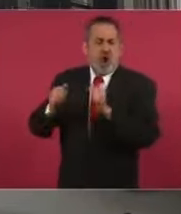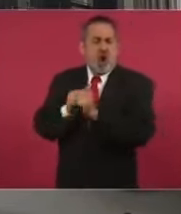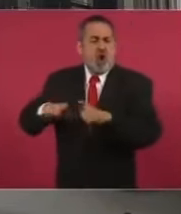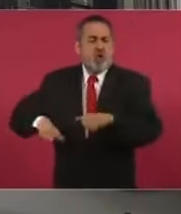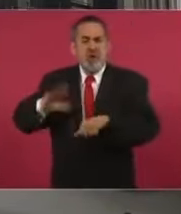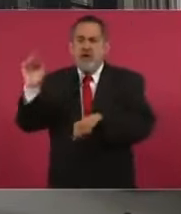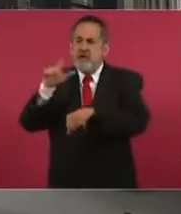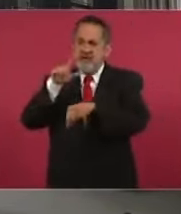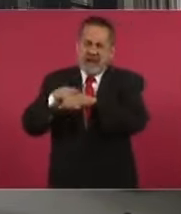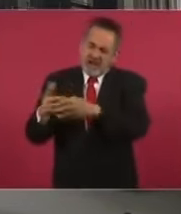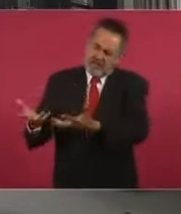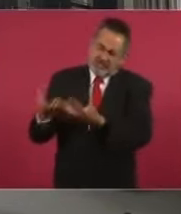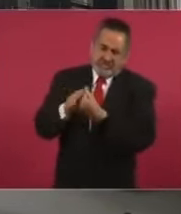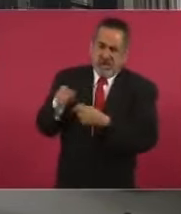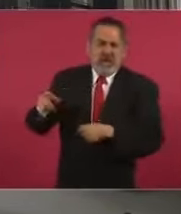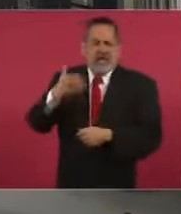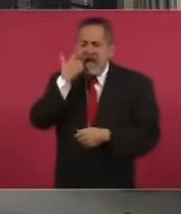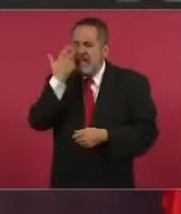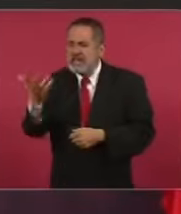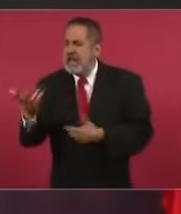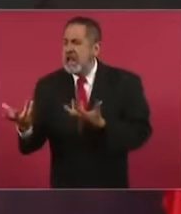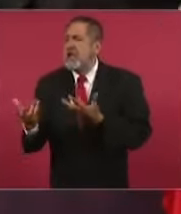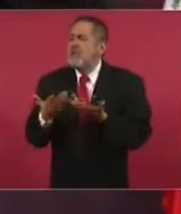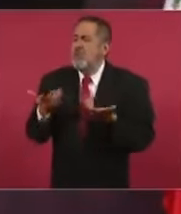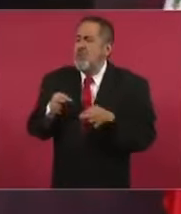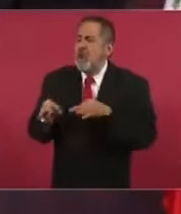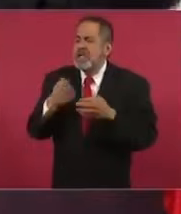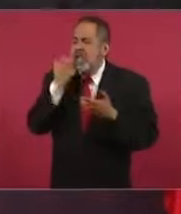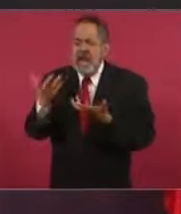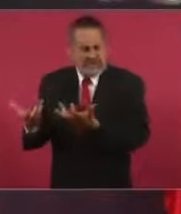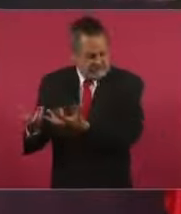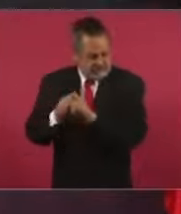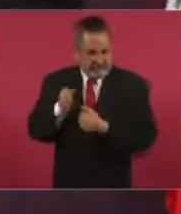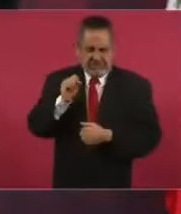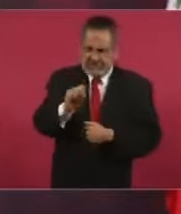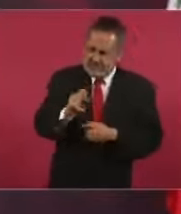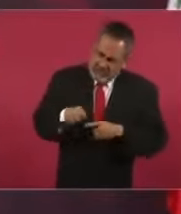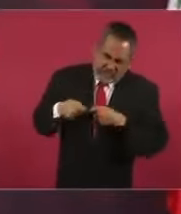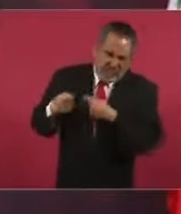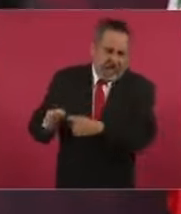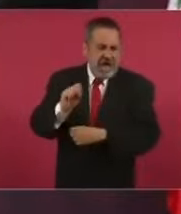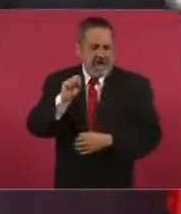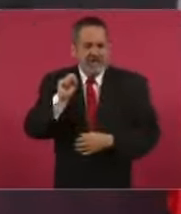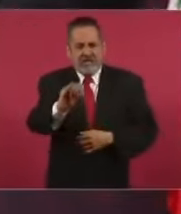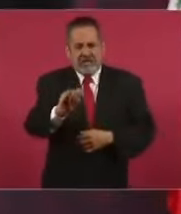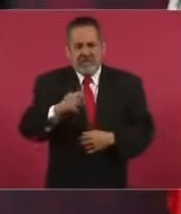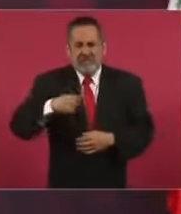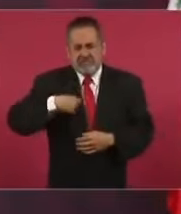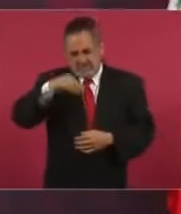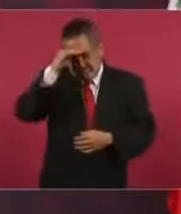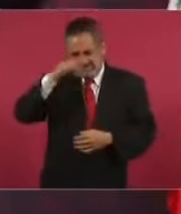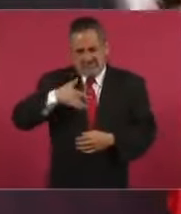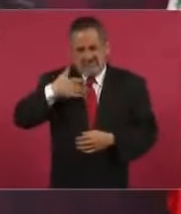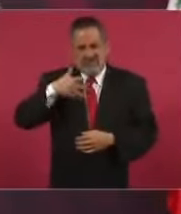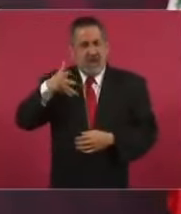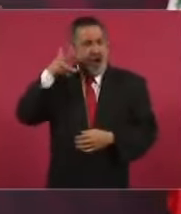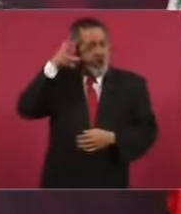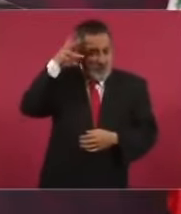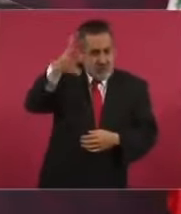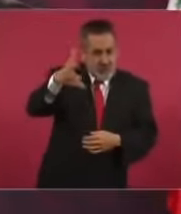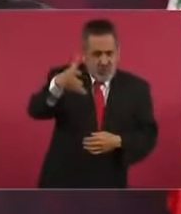federal, lo que ella quiera, lo que ella quiera. Y estoy seguro que hacia el futuro